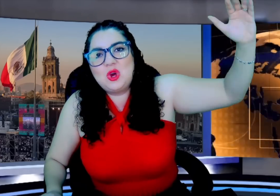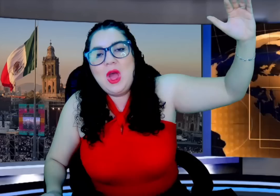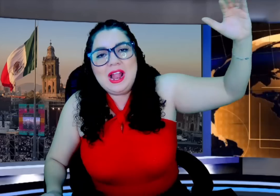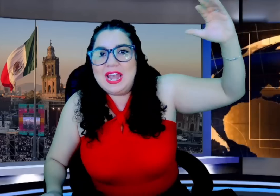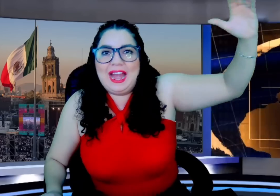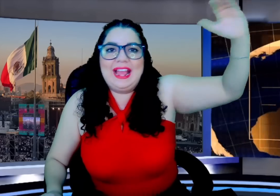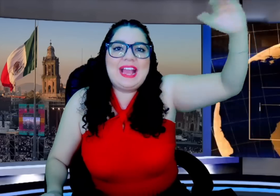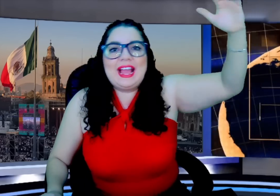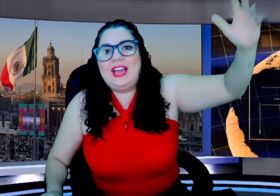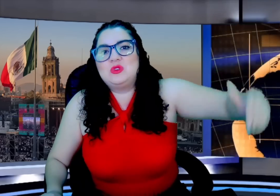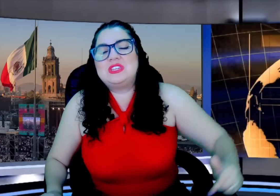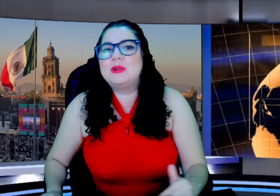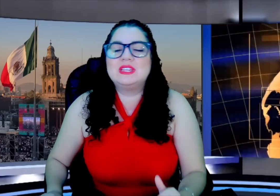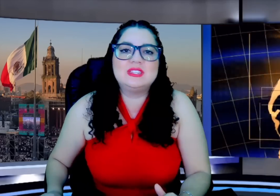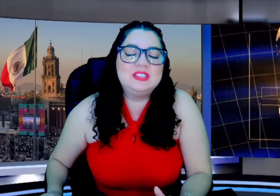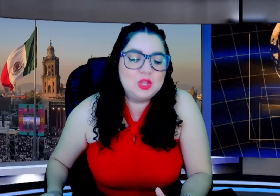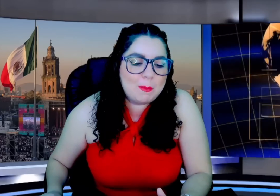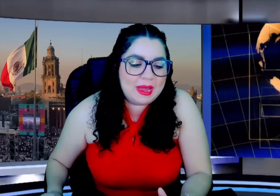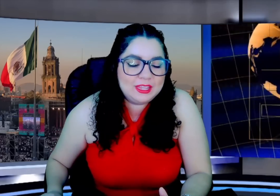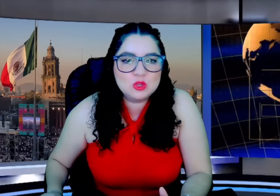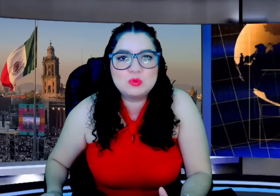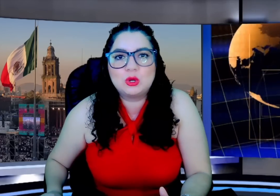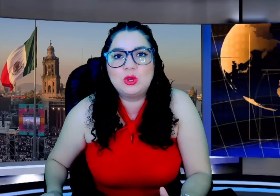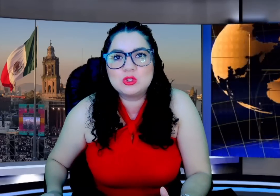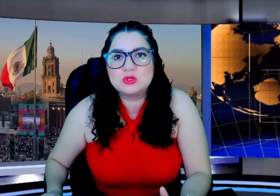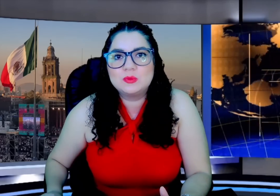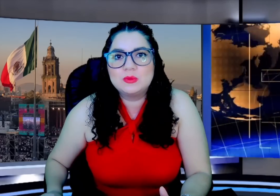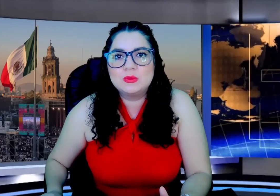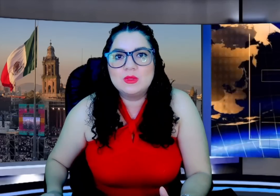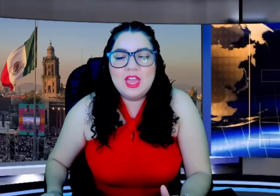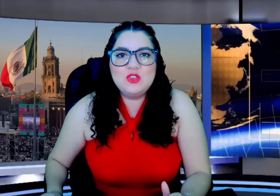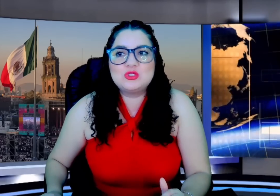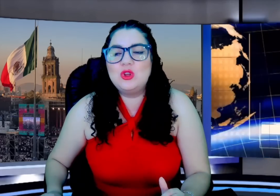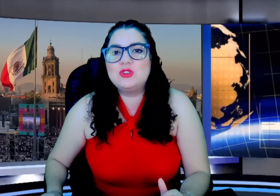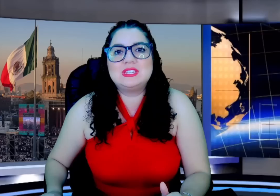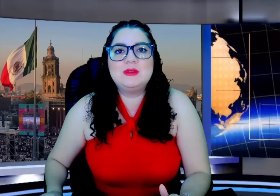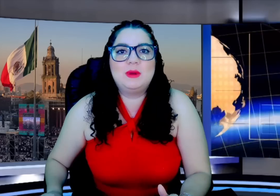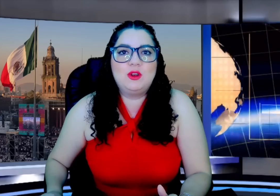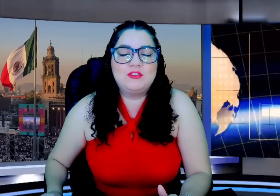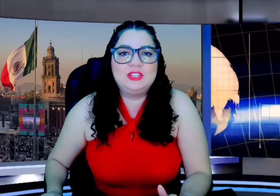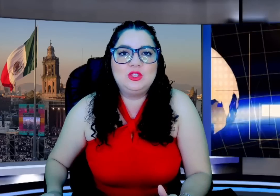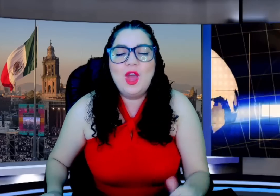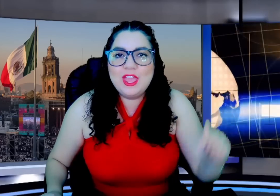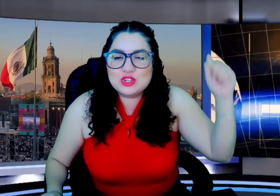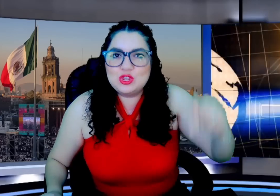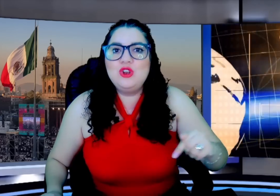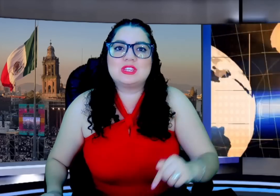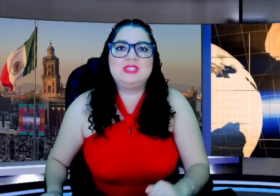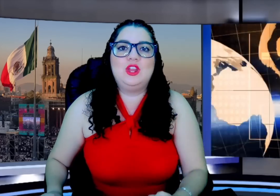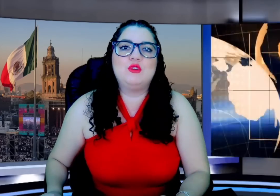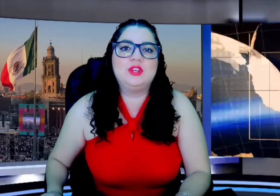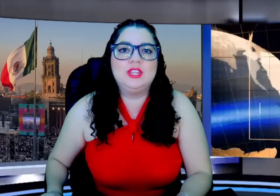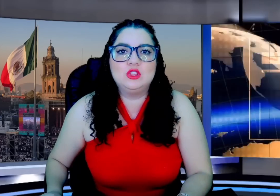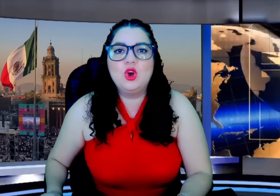sentido la gran caca, ellos siempre se han sentido paridos por Dios. Ellos son los que siempre han ofendido, ellos son los